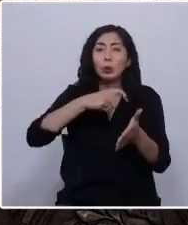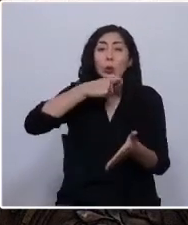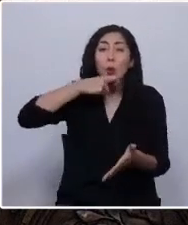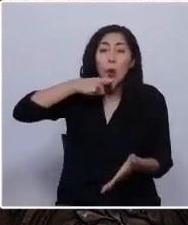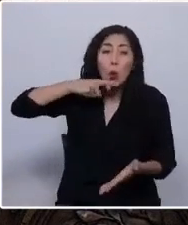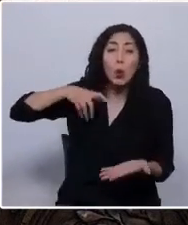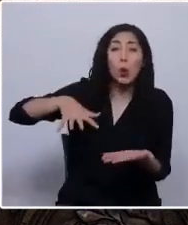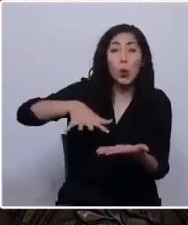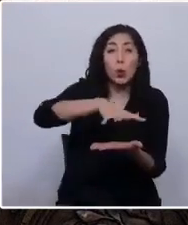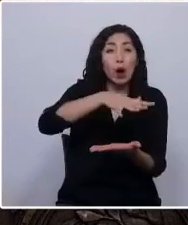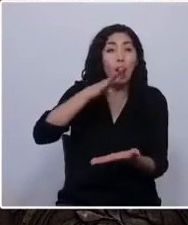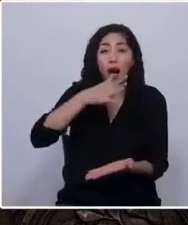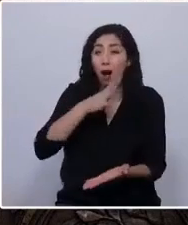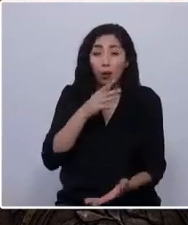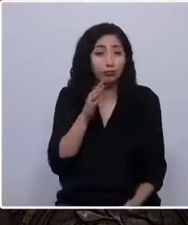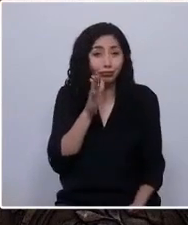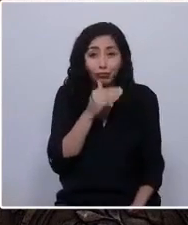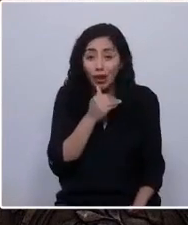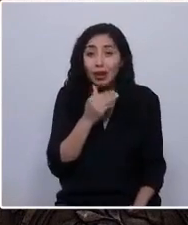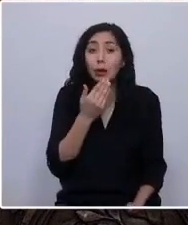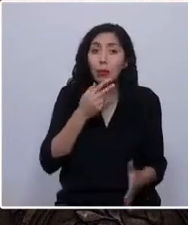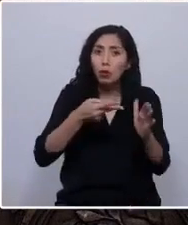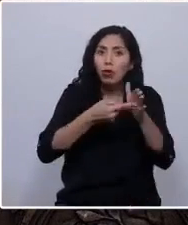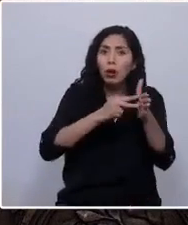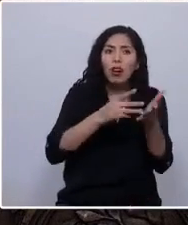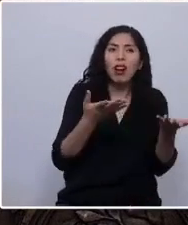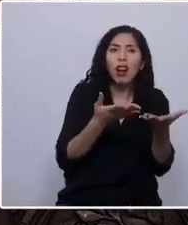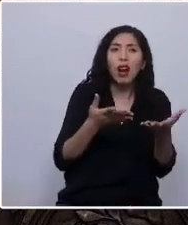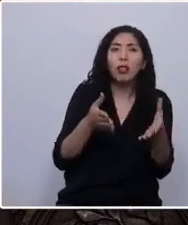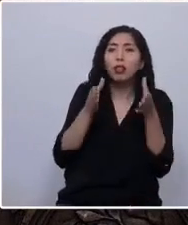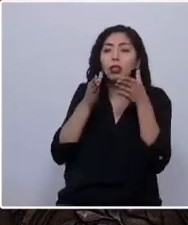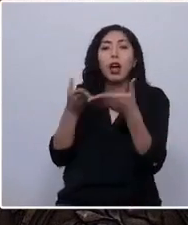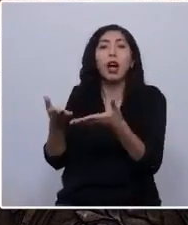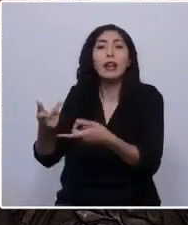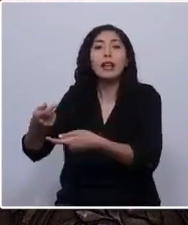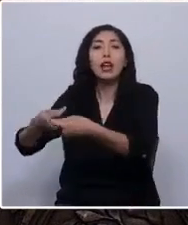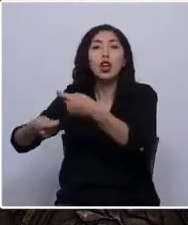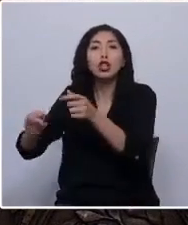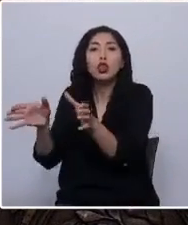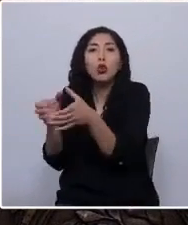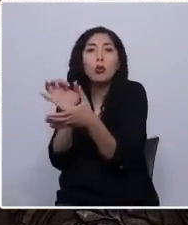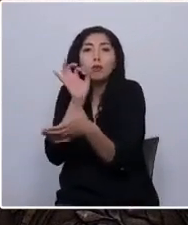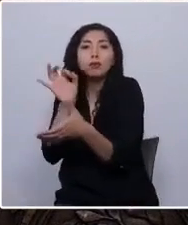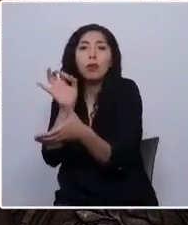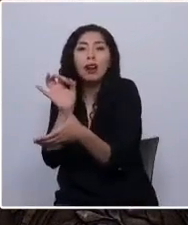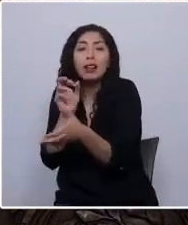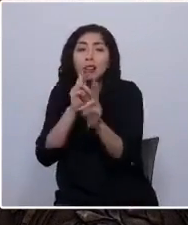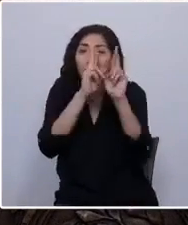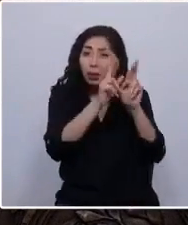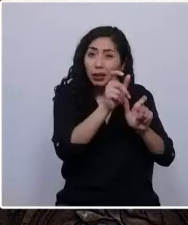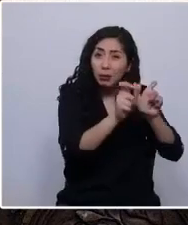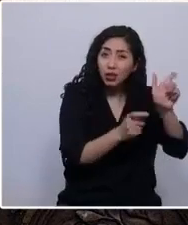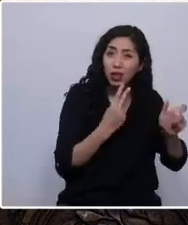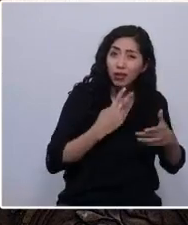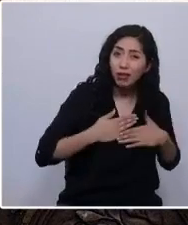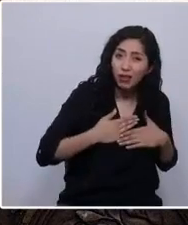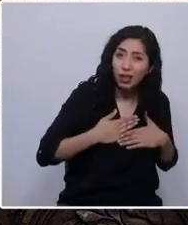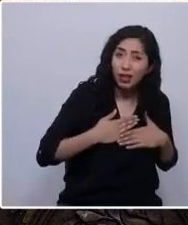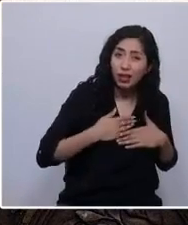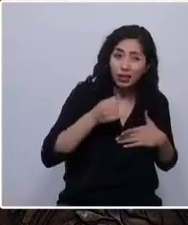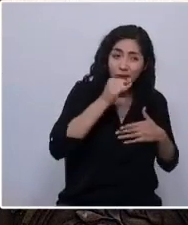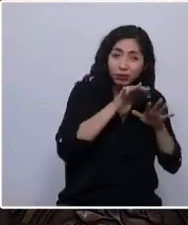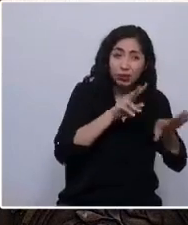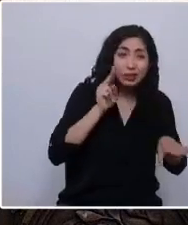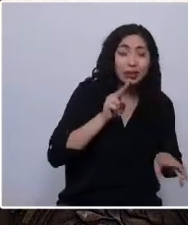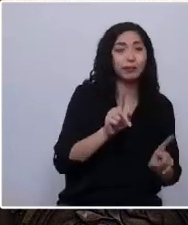ambas problemáticas responden al negocio de unos pocos que no han respetado el derecho de las personas a vivir en ambientes libres de